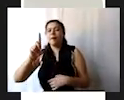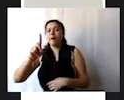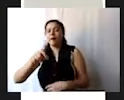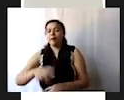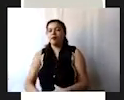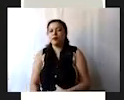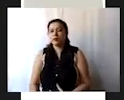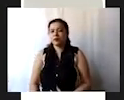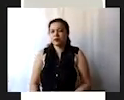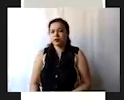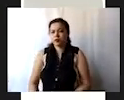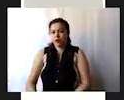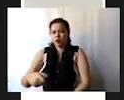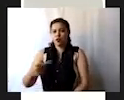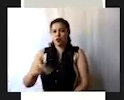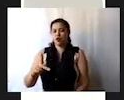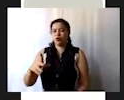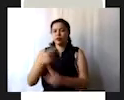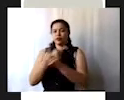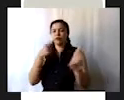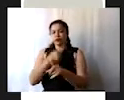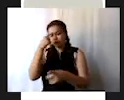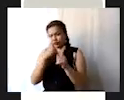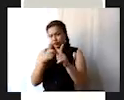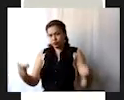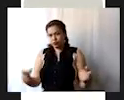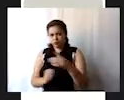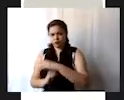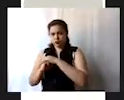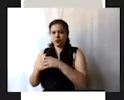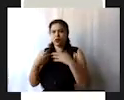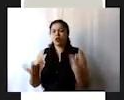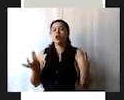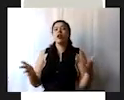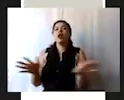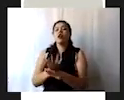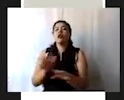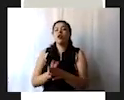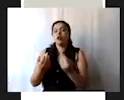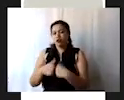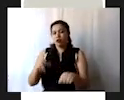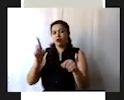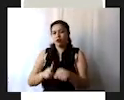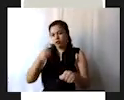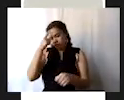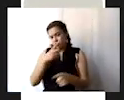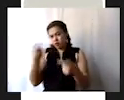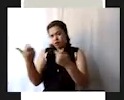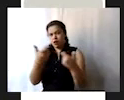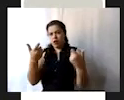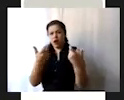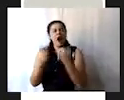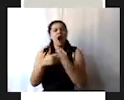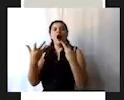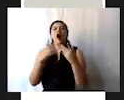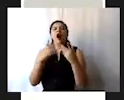Estos objetivos de desarrollo sostenible se han convertido en un proyecto de sociedad basado en una cooperación global. La